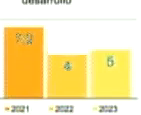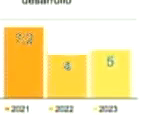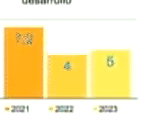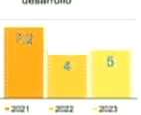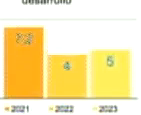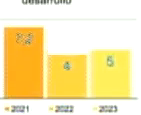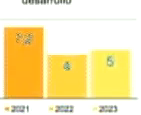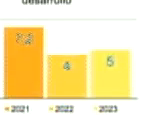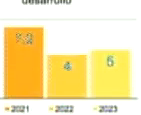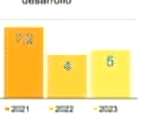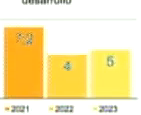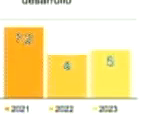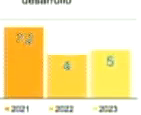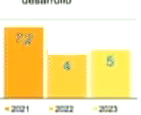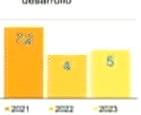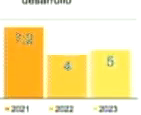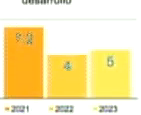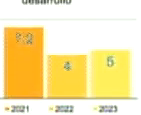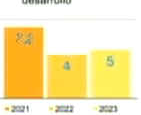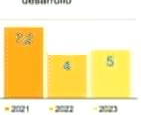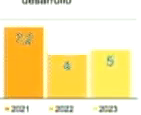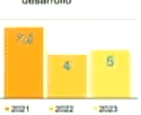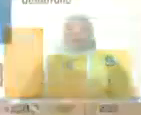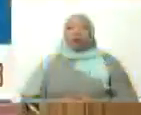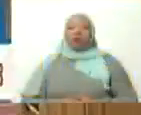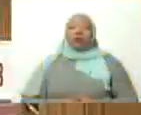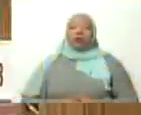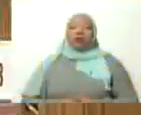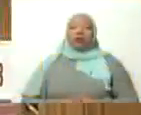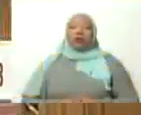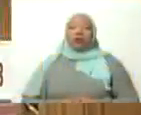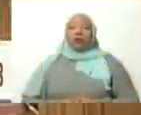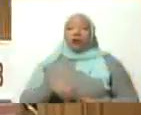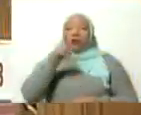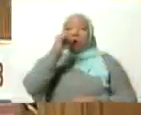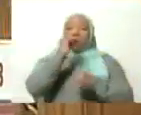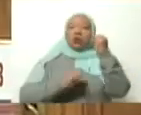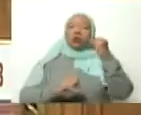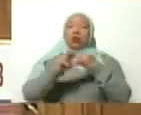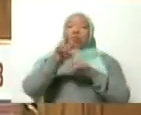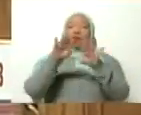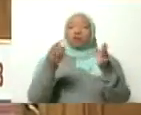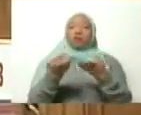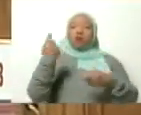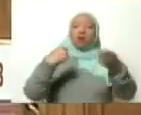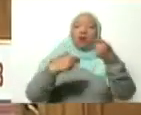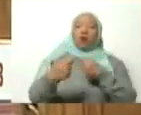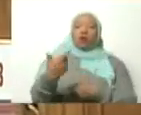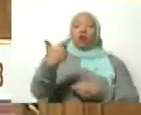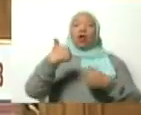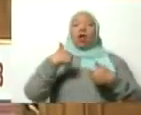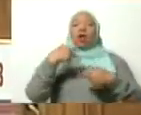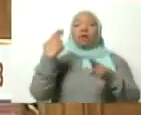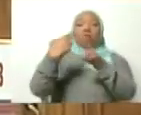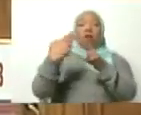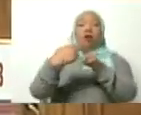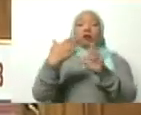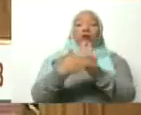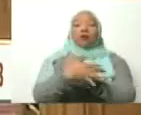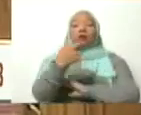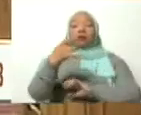Este año 2022, un tercio de las economías del mundo corre riesgo y están ya